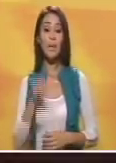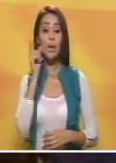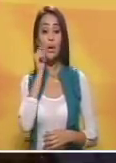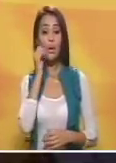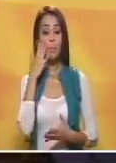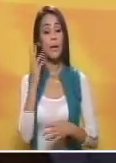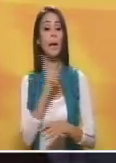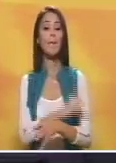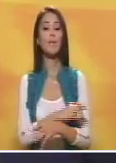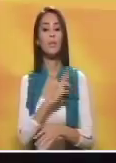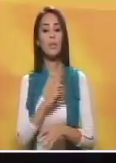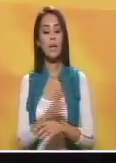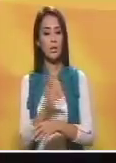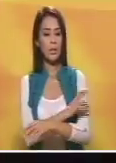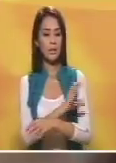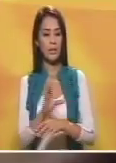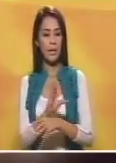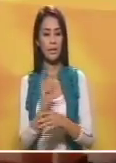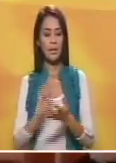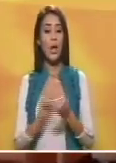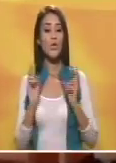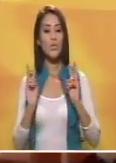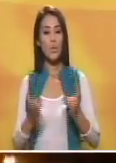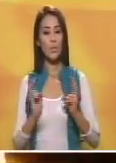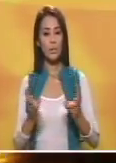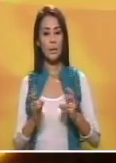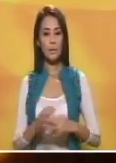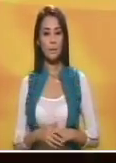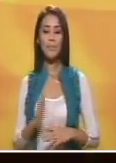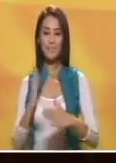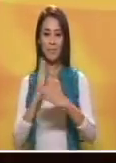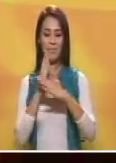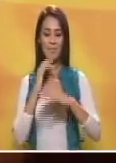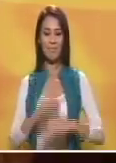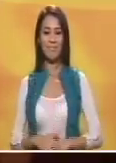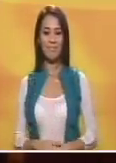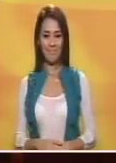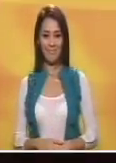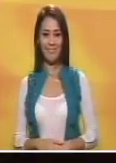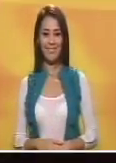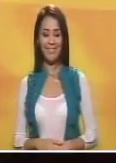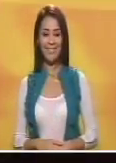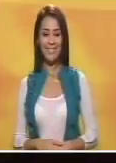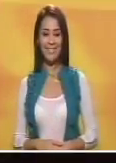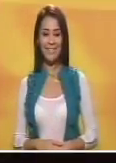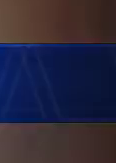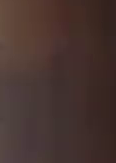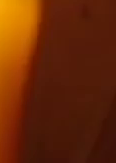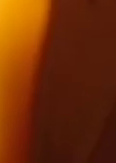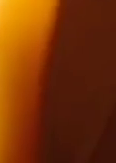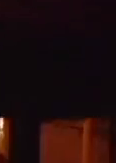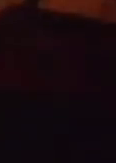compartió el teaser de su nuevo promocional. Los detalles con Cariel Cuadros, los esperamos.